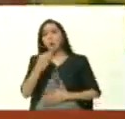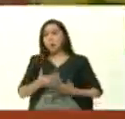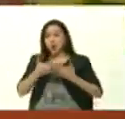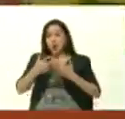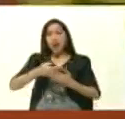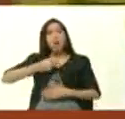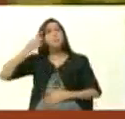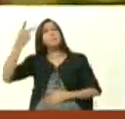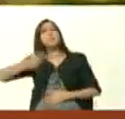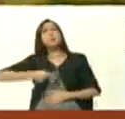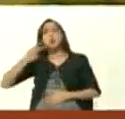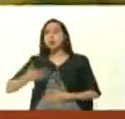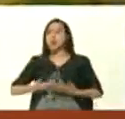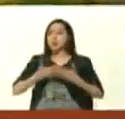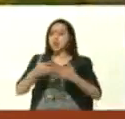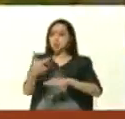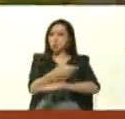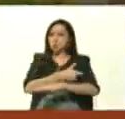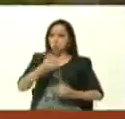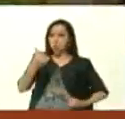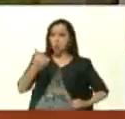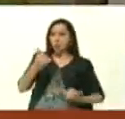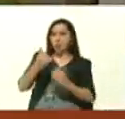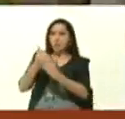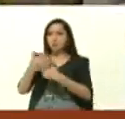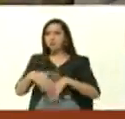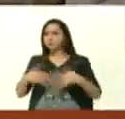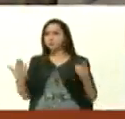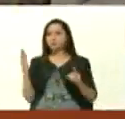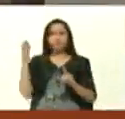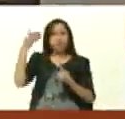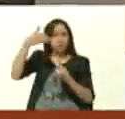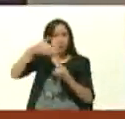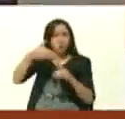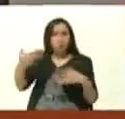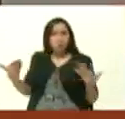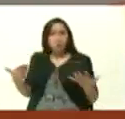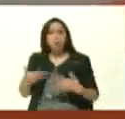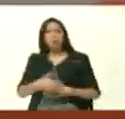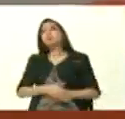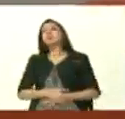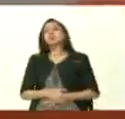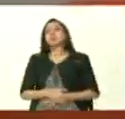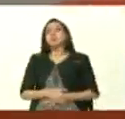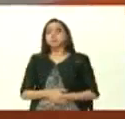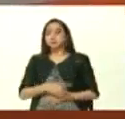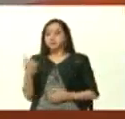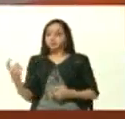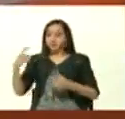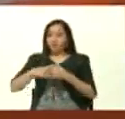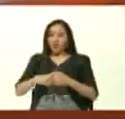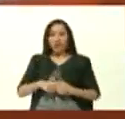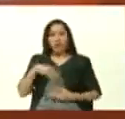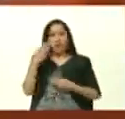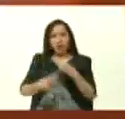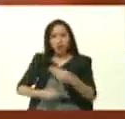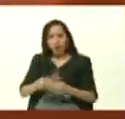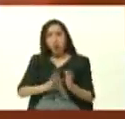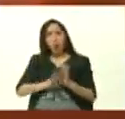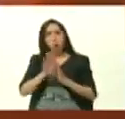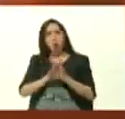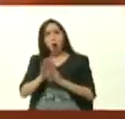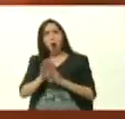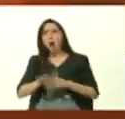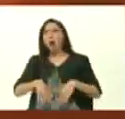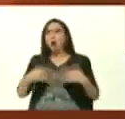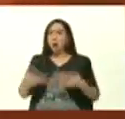política alimentaria del gobierno bolivariano, con una intención, vicepresidenta, de sumarnos también al proceso de